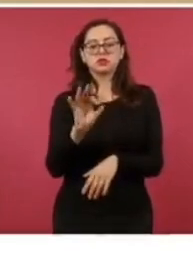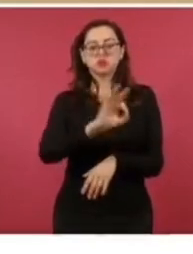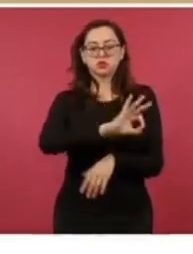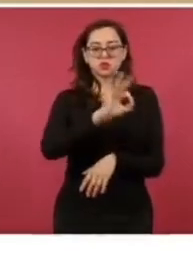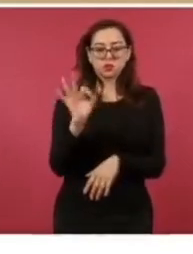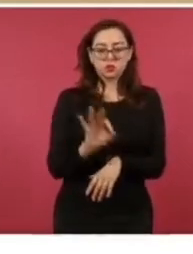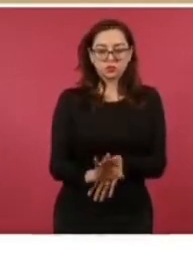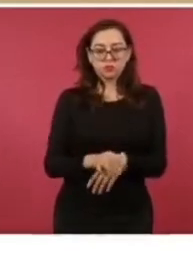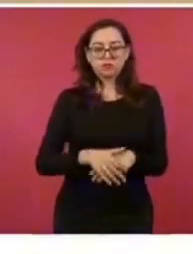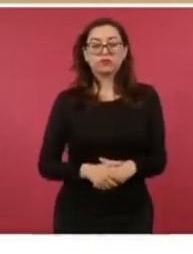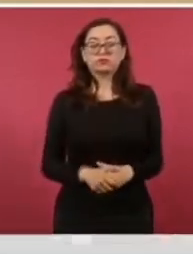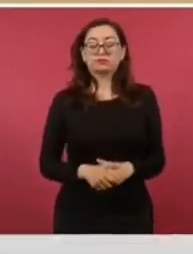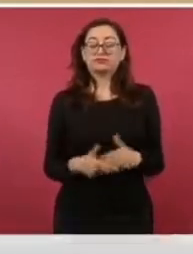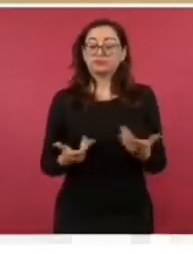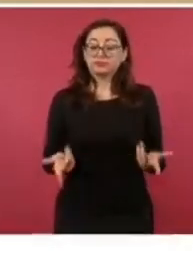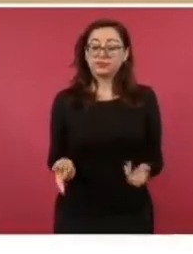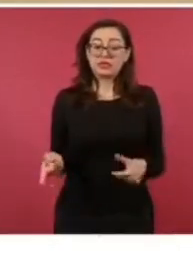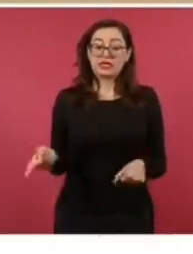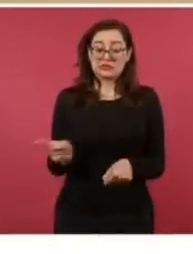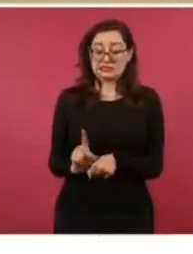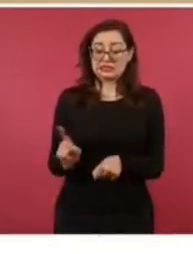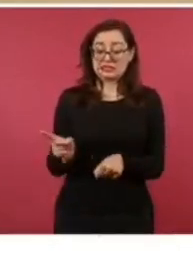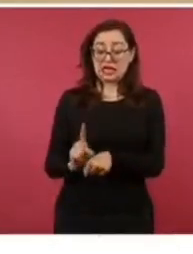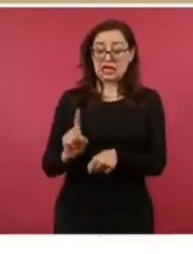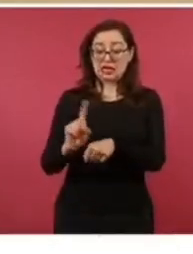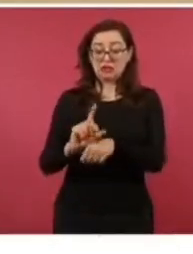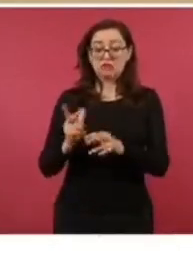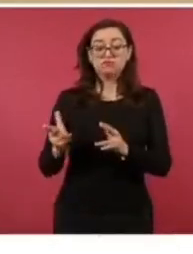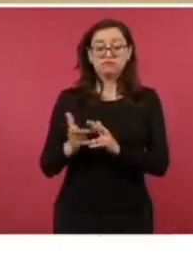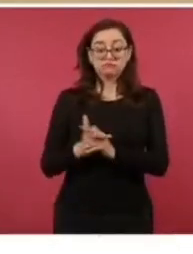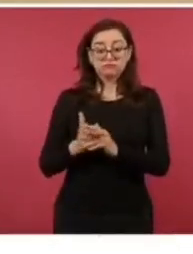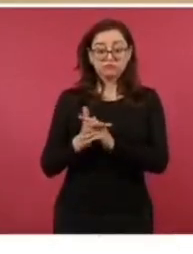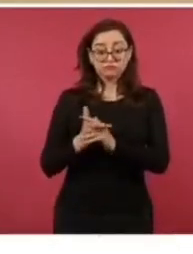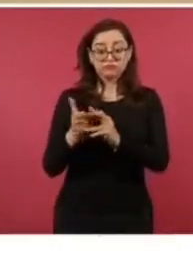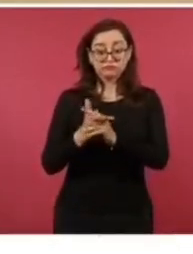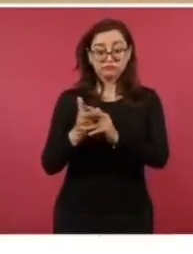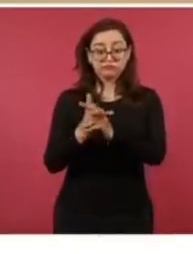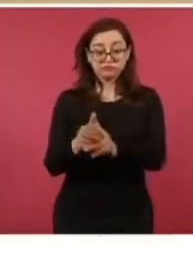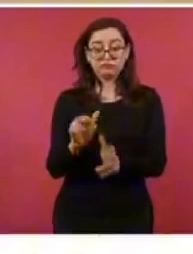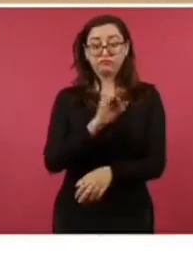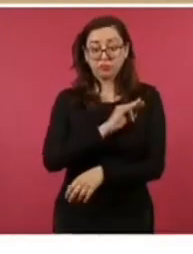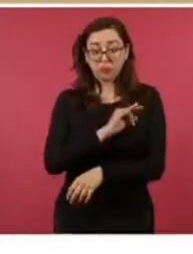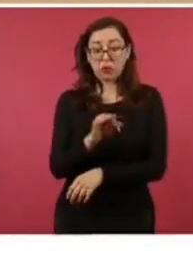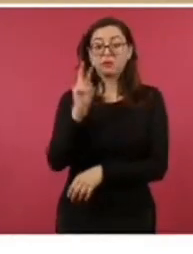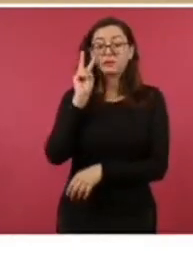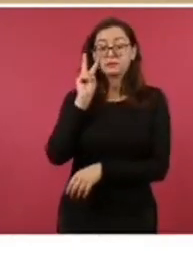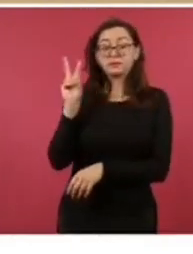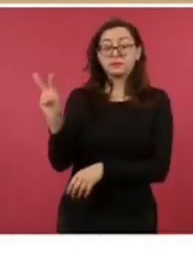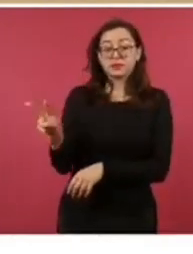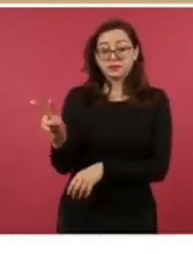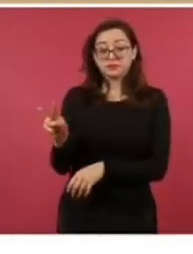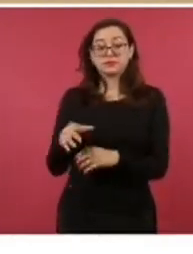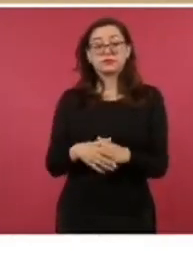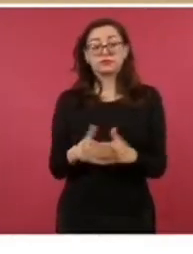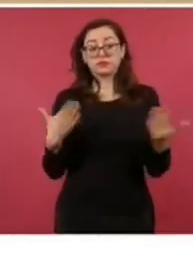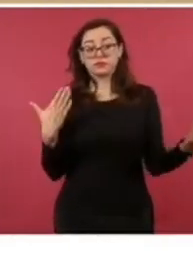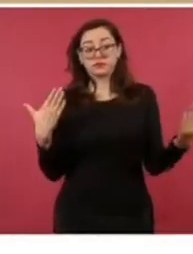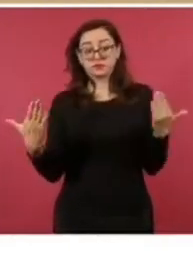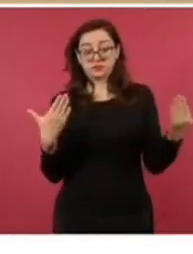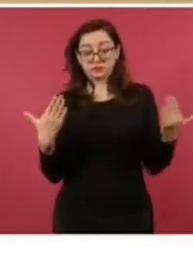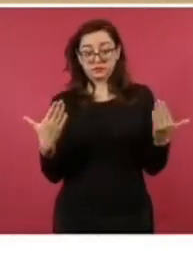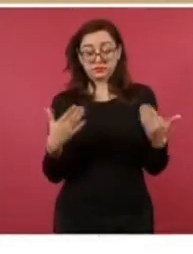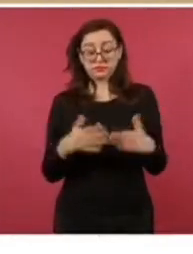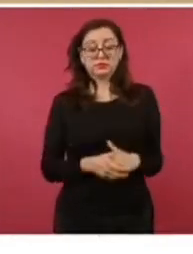promedio diario de víctimas de homicidio doloso Y aquí están los datos eh Y con relación a